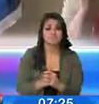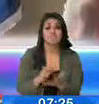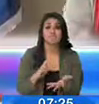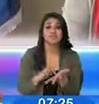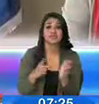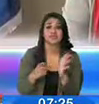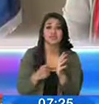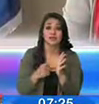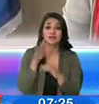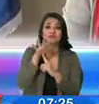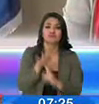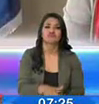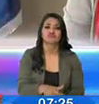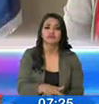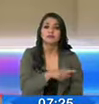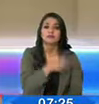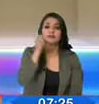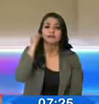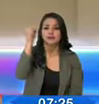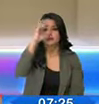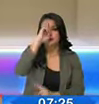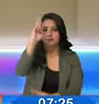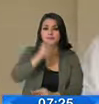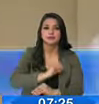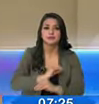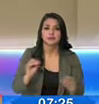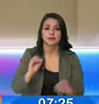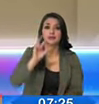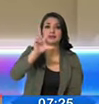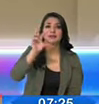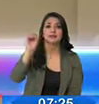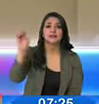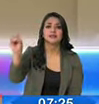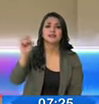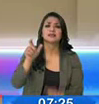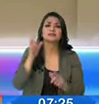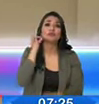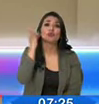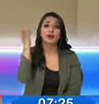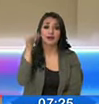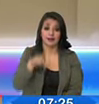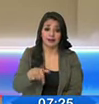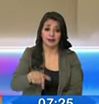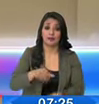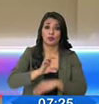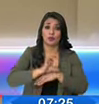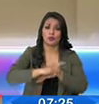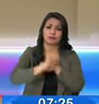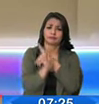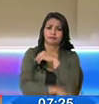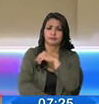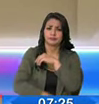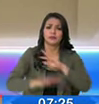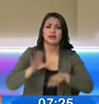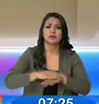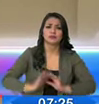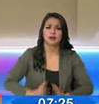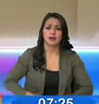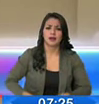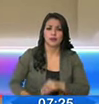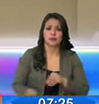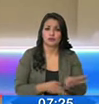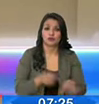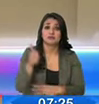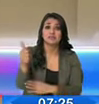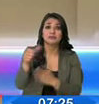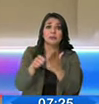de la violación de sus derechos. 301 mujeres han sido criminalizadas por aborto en este país. La mayoría de ellas denunciadas desde los servicios de salud, lo